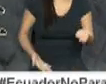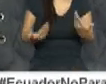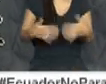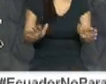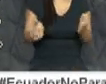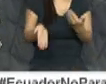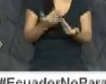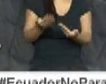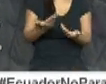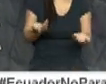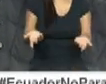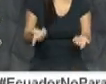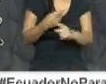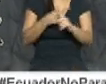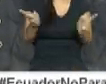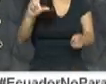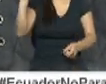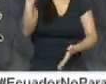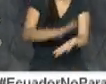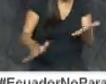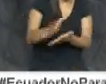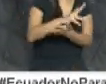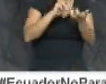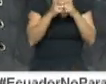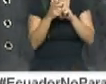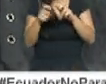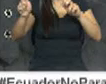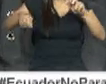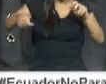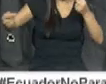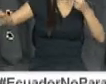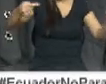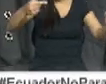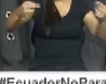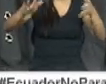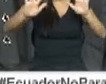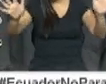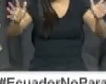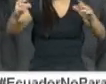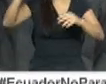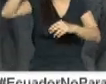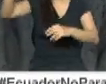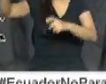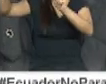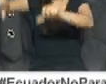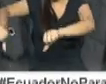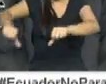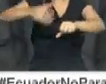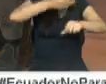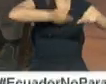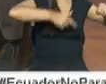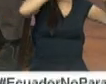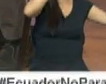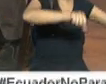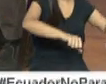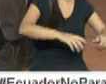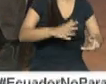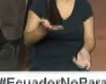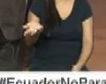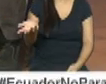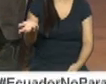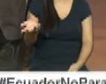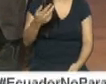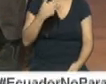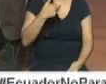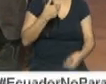estamos construyendo un modelo de Fuerzas Armadas adecuado, etc. Entonces yo creo que es criticable, ¿no? Más allá de darle la razón al presidente, que el